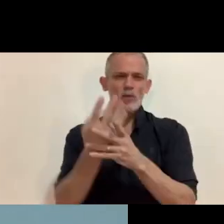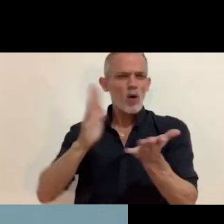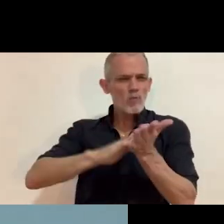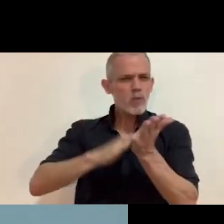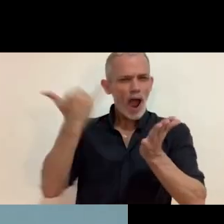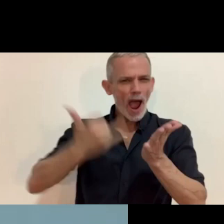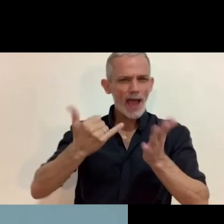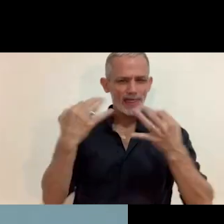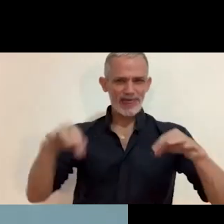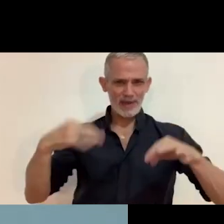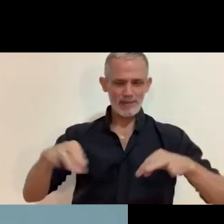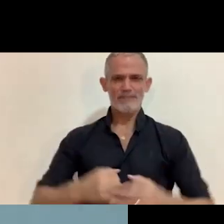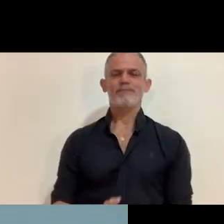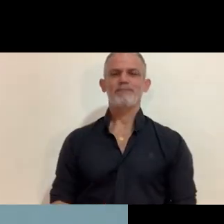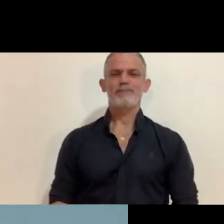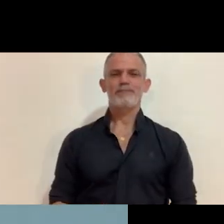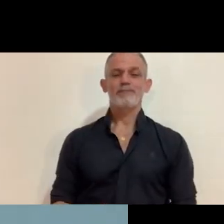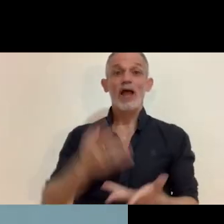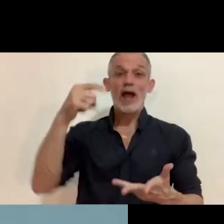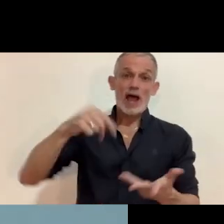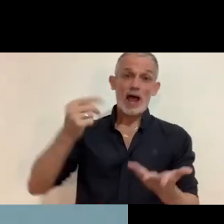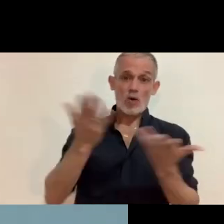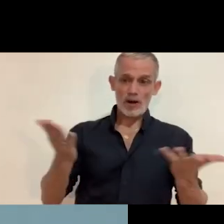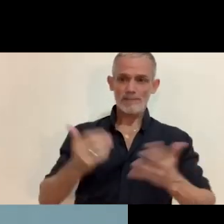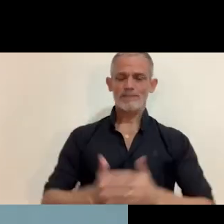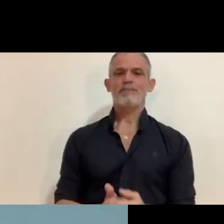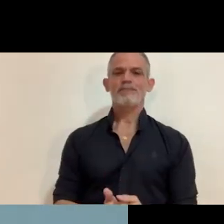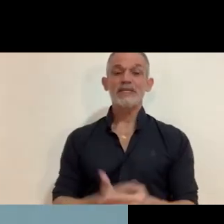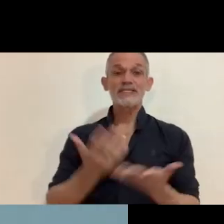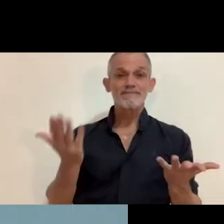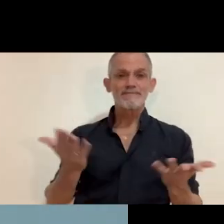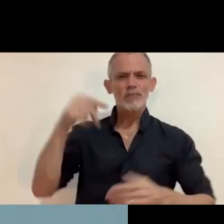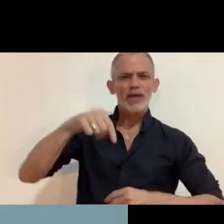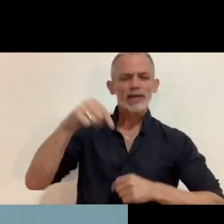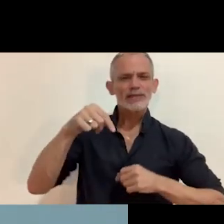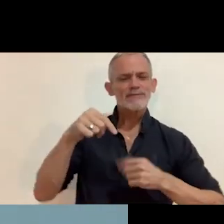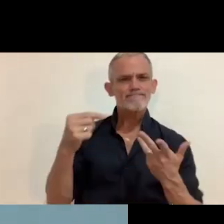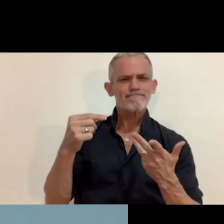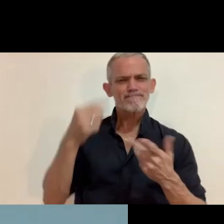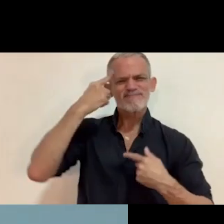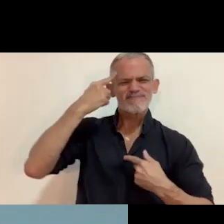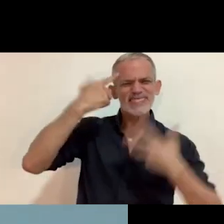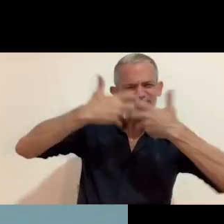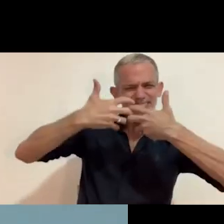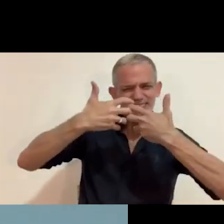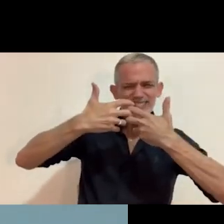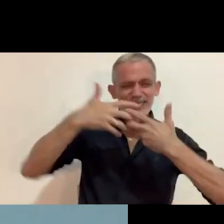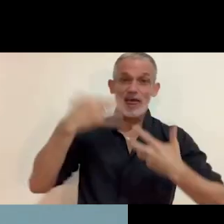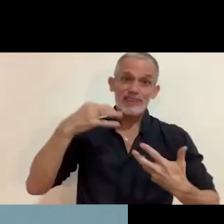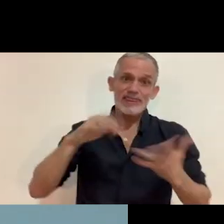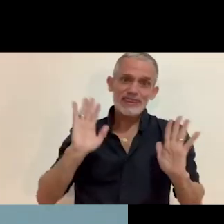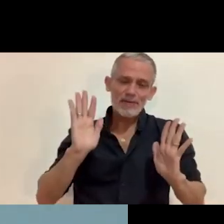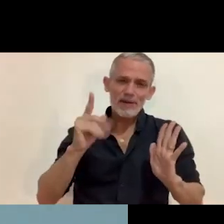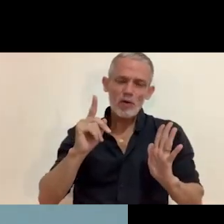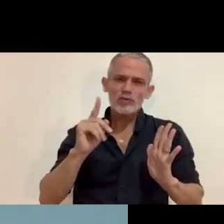Fundamentadas. Ahora bien, este ejercicio intelectual, en realidad que tanto se lo